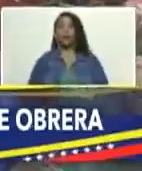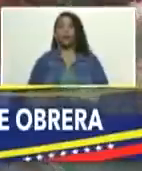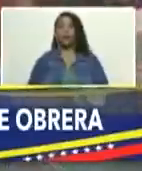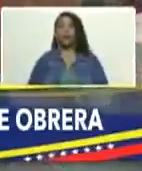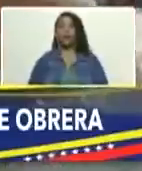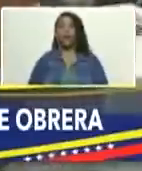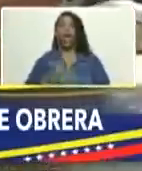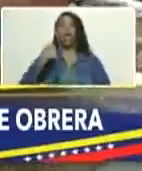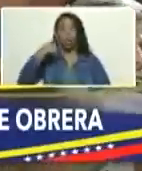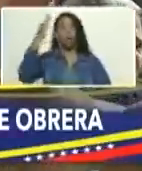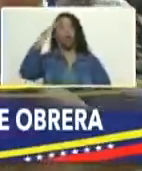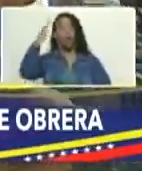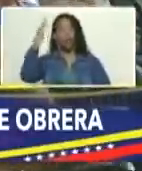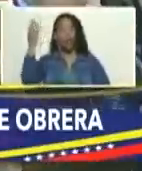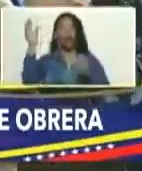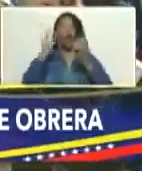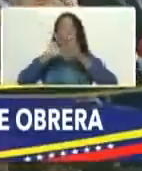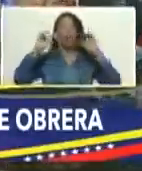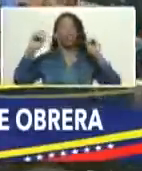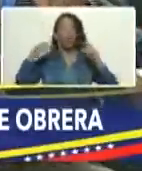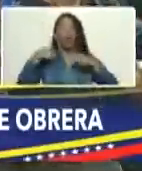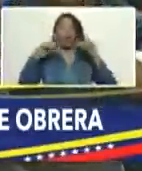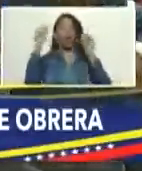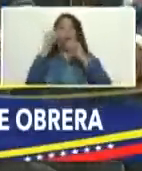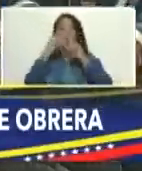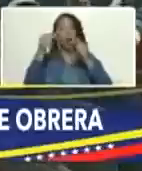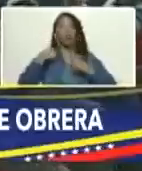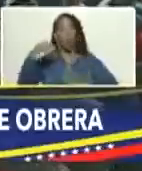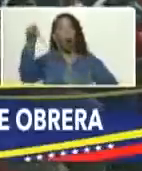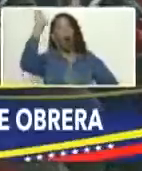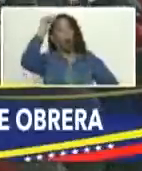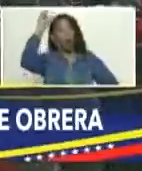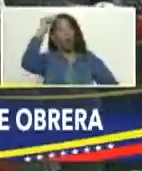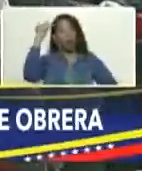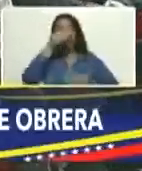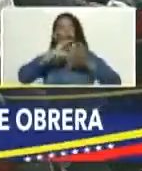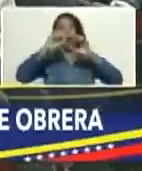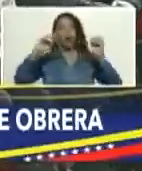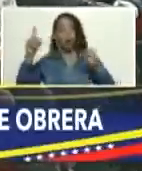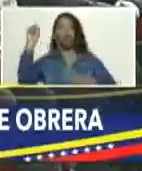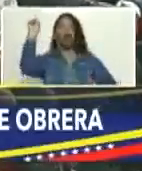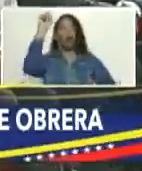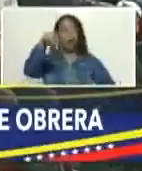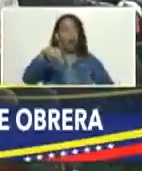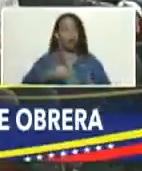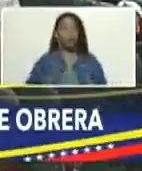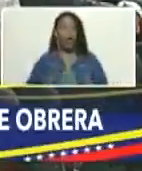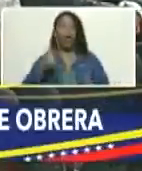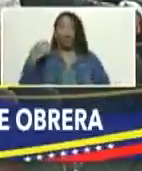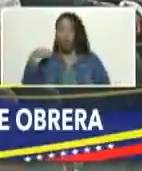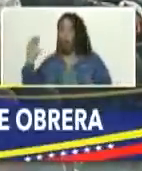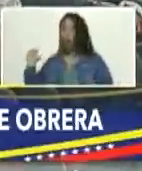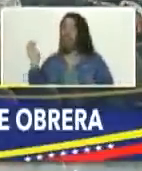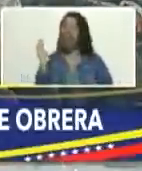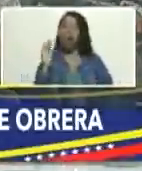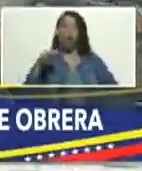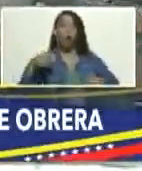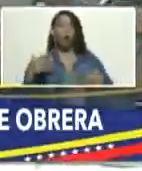Mira que yo me sé mis consignas. Yo me sé mis consignas también. Yo vengo